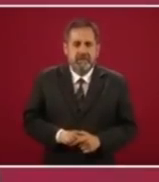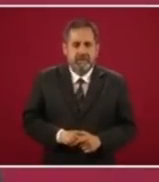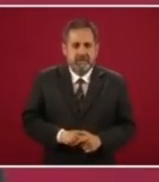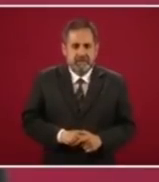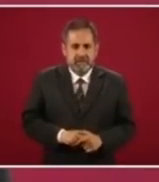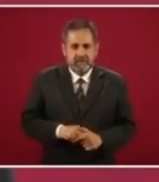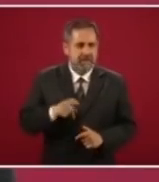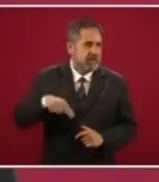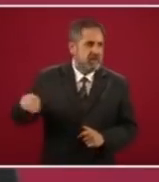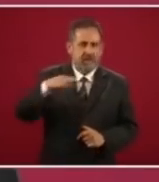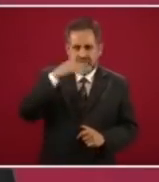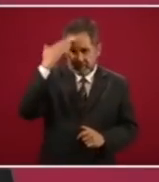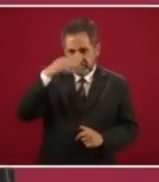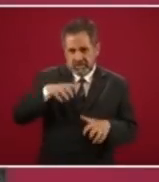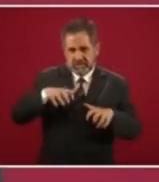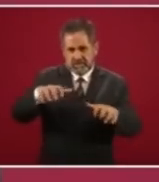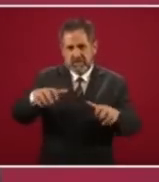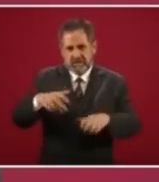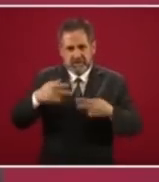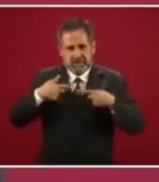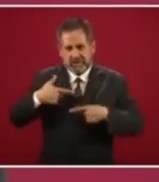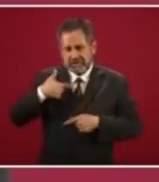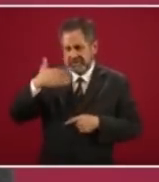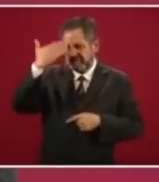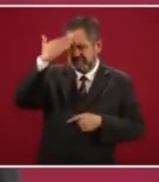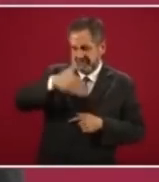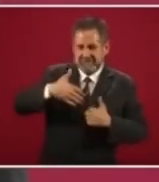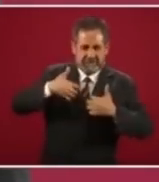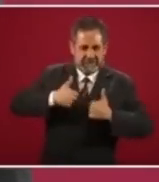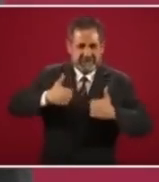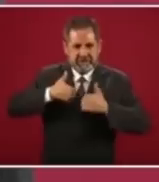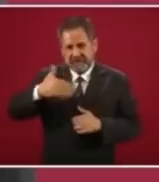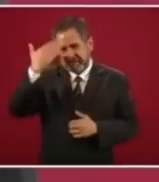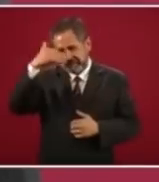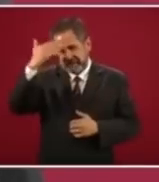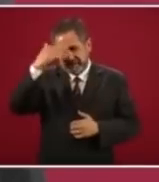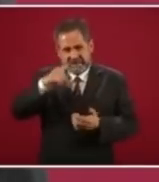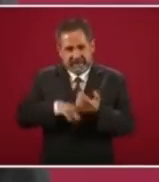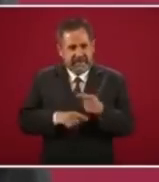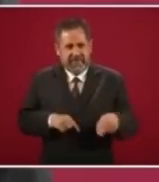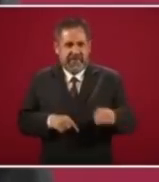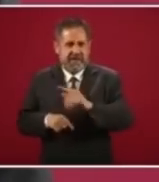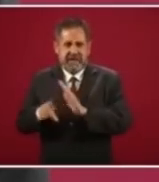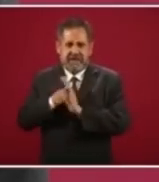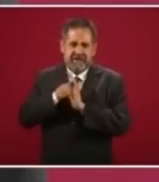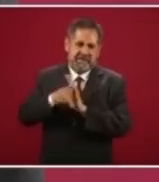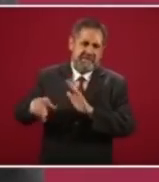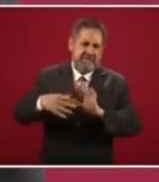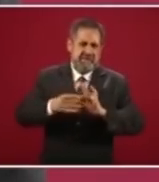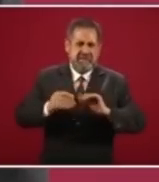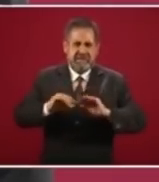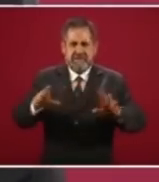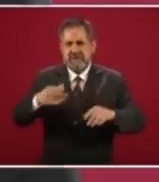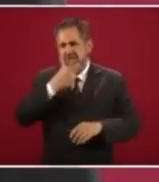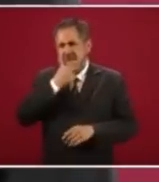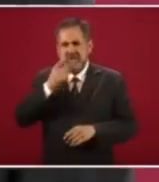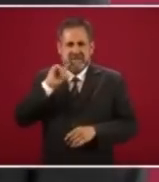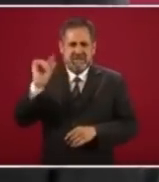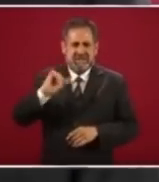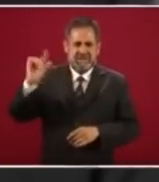es pura gente consciente, puro periodista, mujeres y